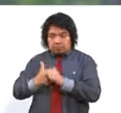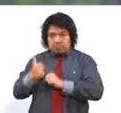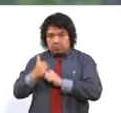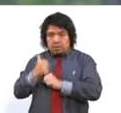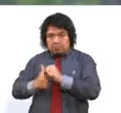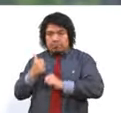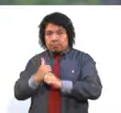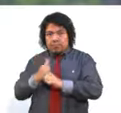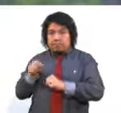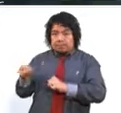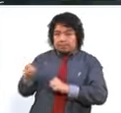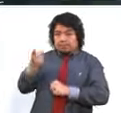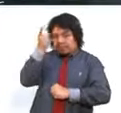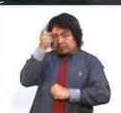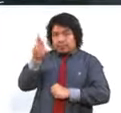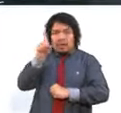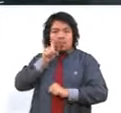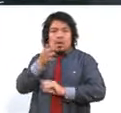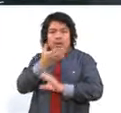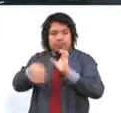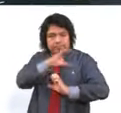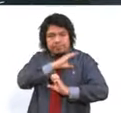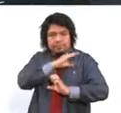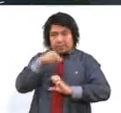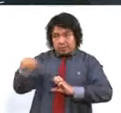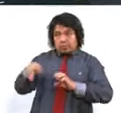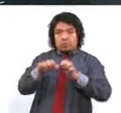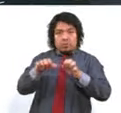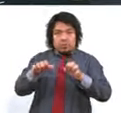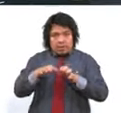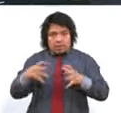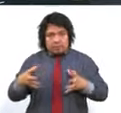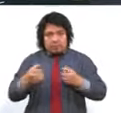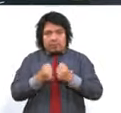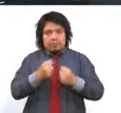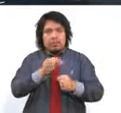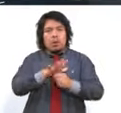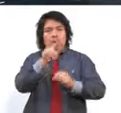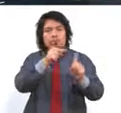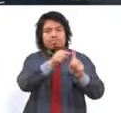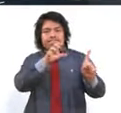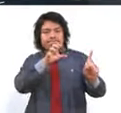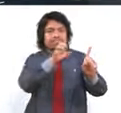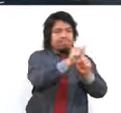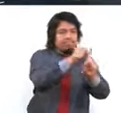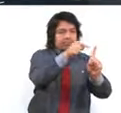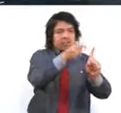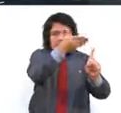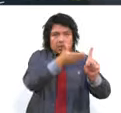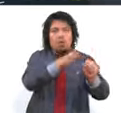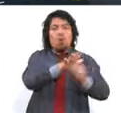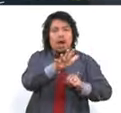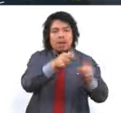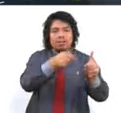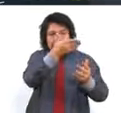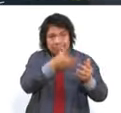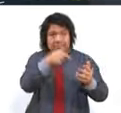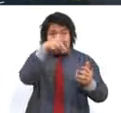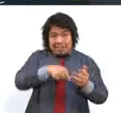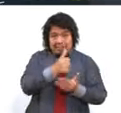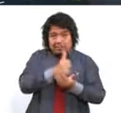la doctora Sheinbaum y su gabinete han tenido como su principal bandera convertir a